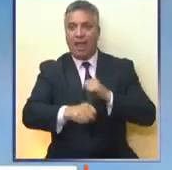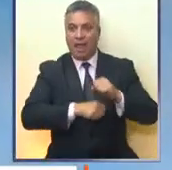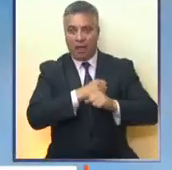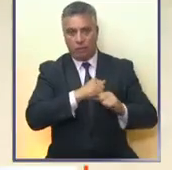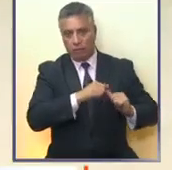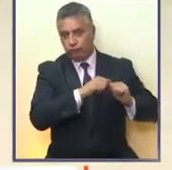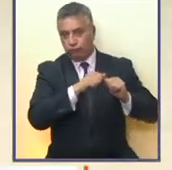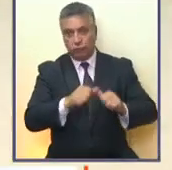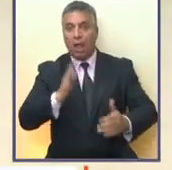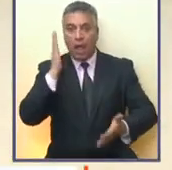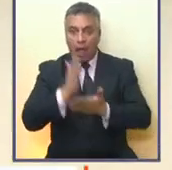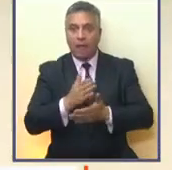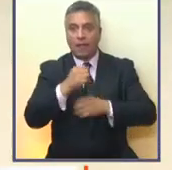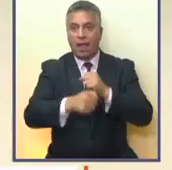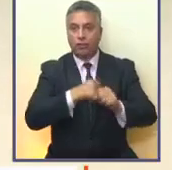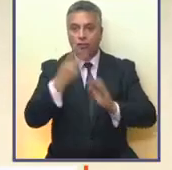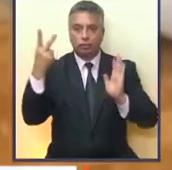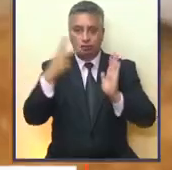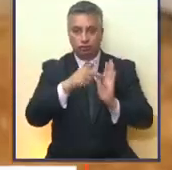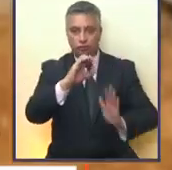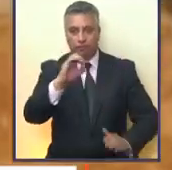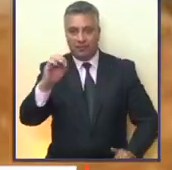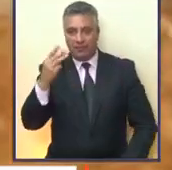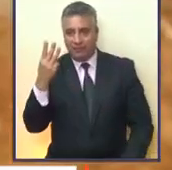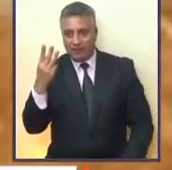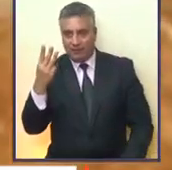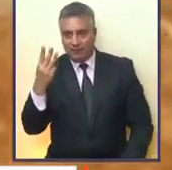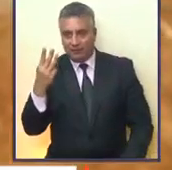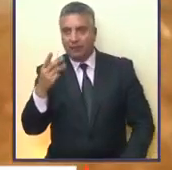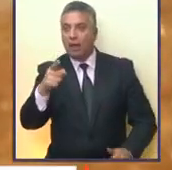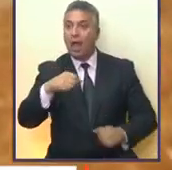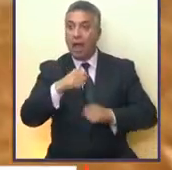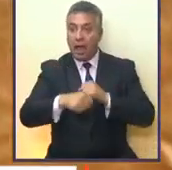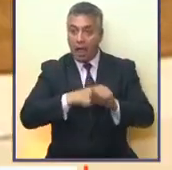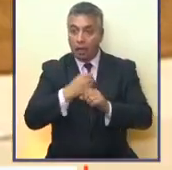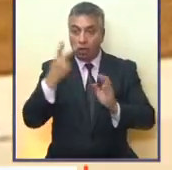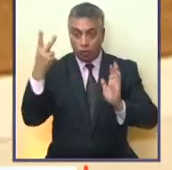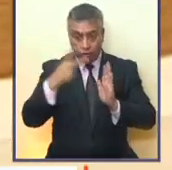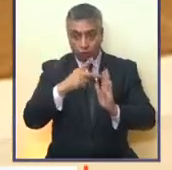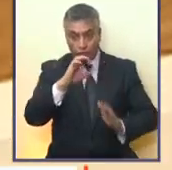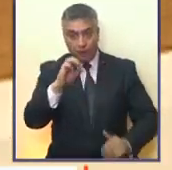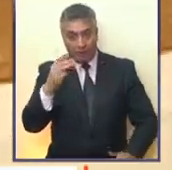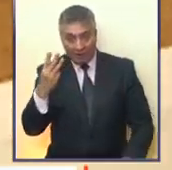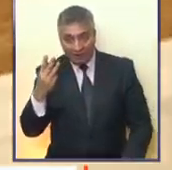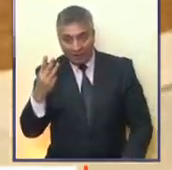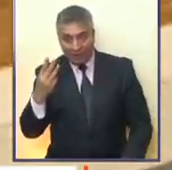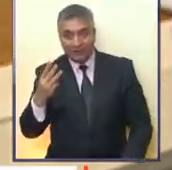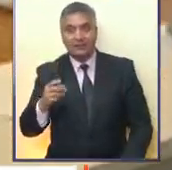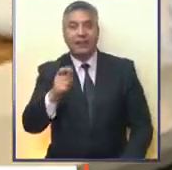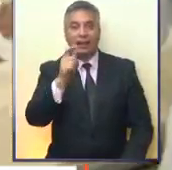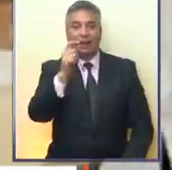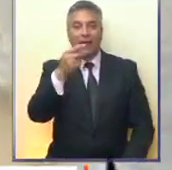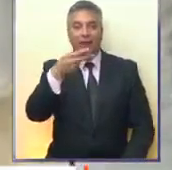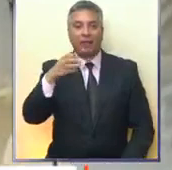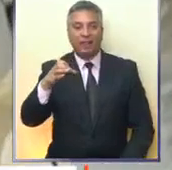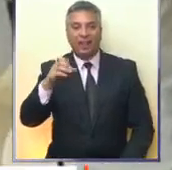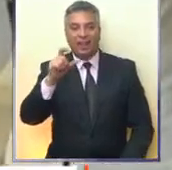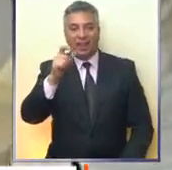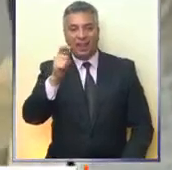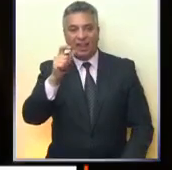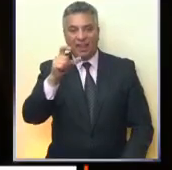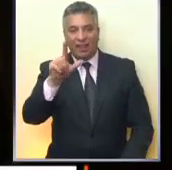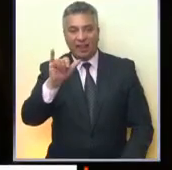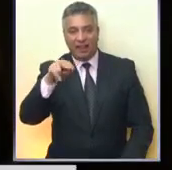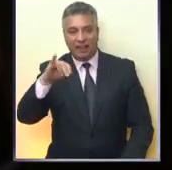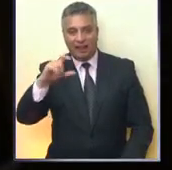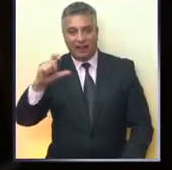año 2003. Hasta que el año 2003, The Clinic, junto con un dirigente